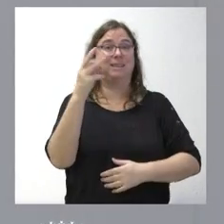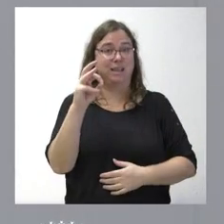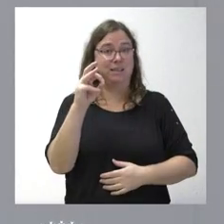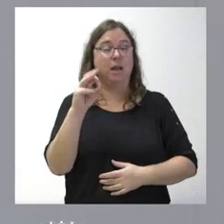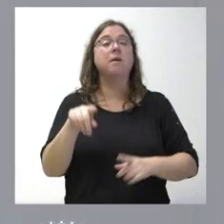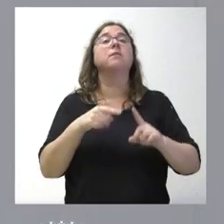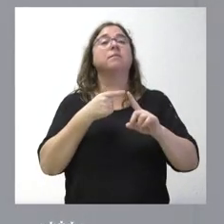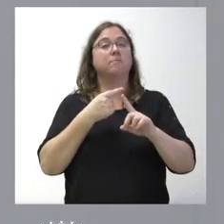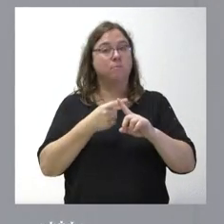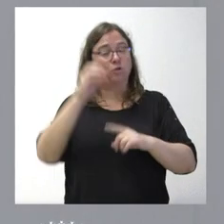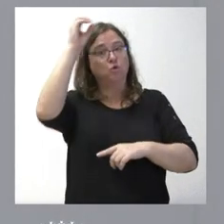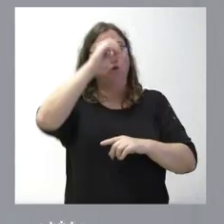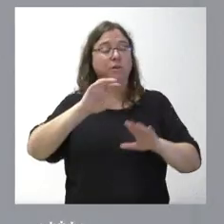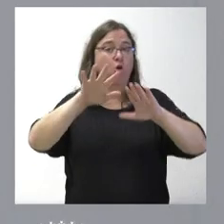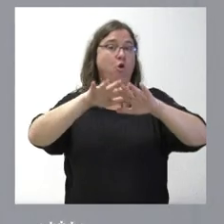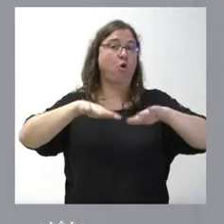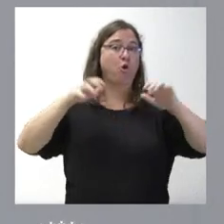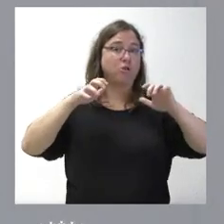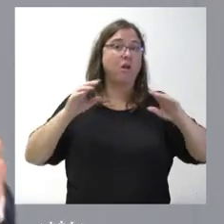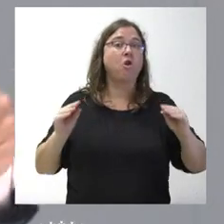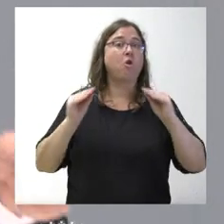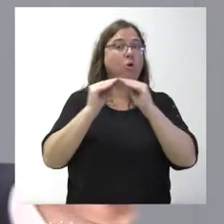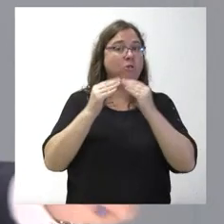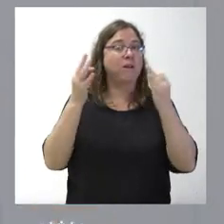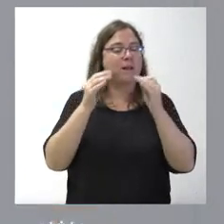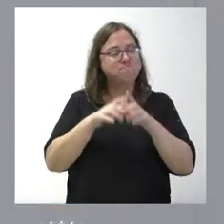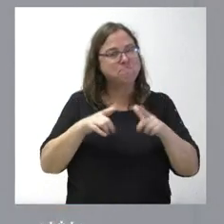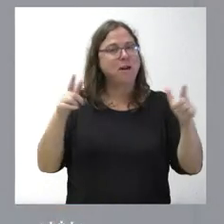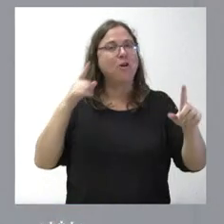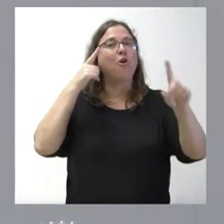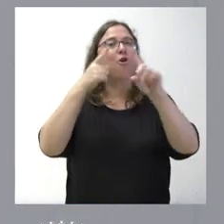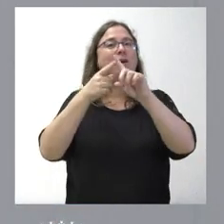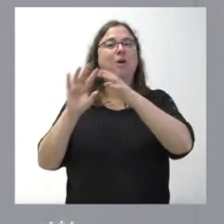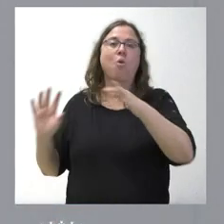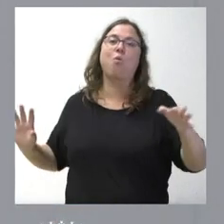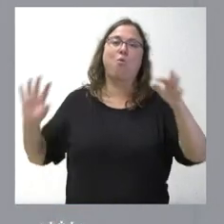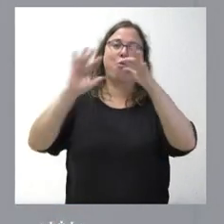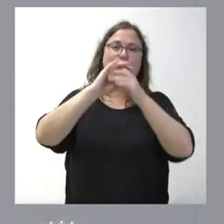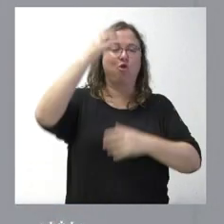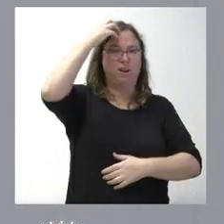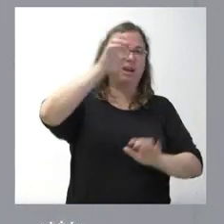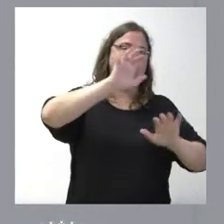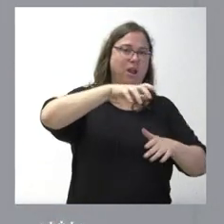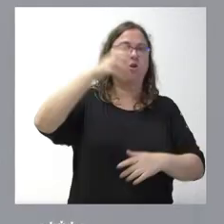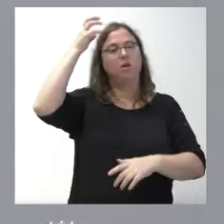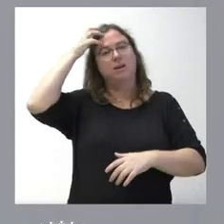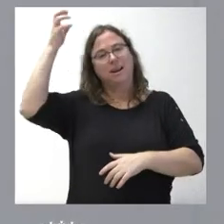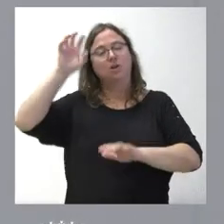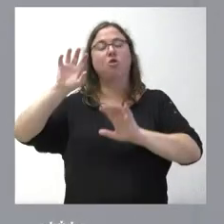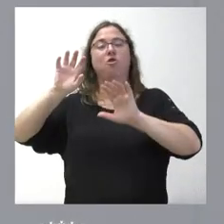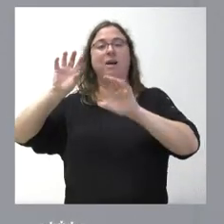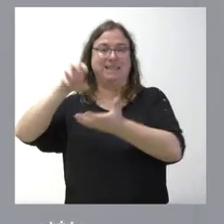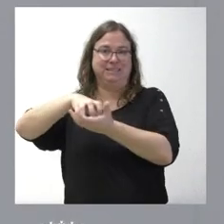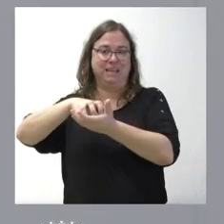posición de las Cortes coincide en que ampliemos pensando en ese objetivo de la Unión de los reinos de León y de Castilla pues la